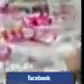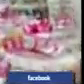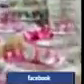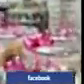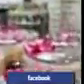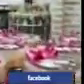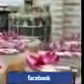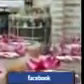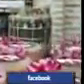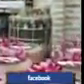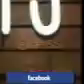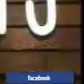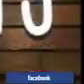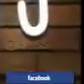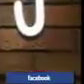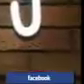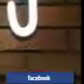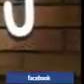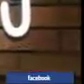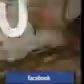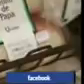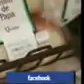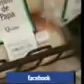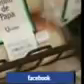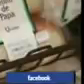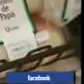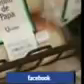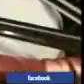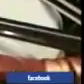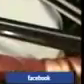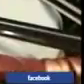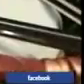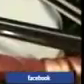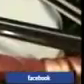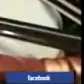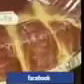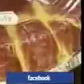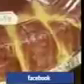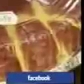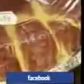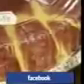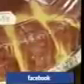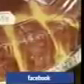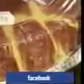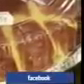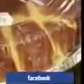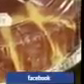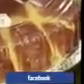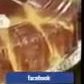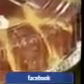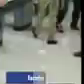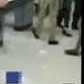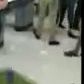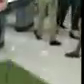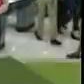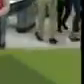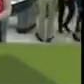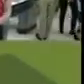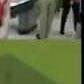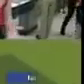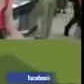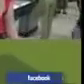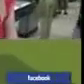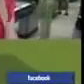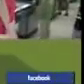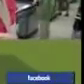Y también puedes venir al área de bakery y comprar una gran variedad de pan fresco y recién horneado. En